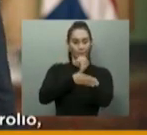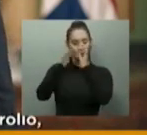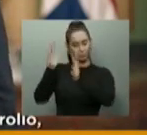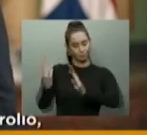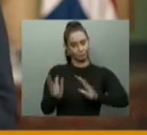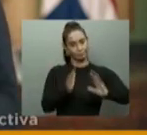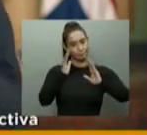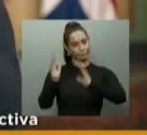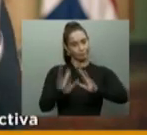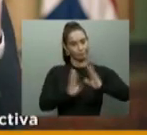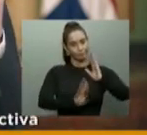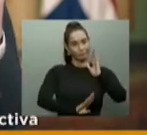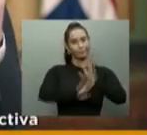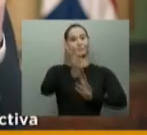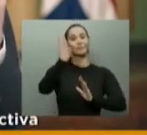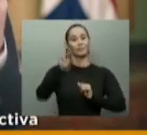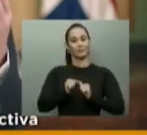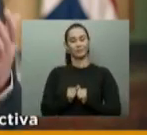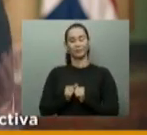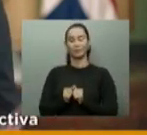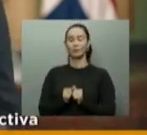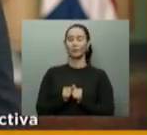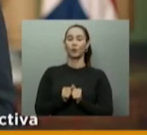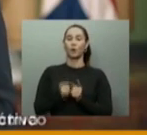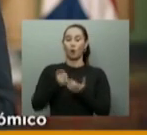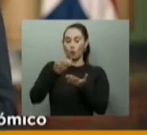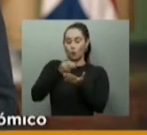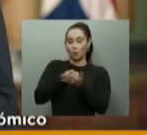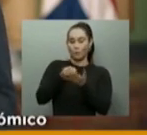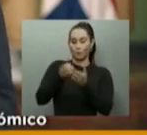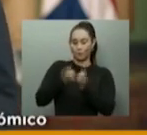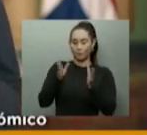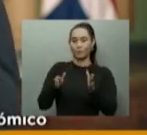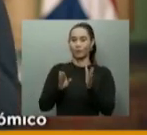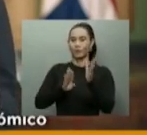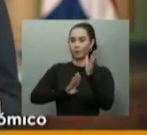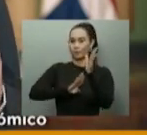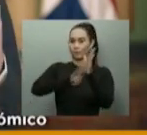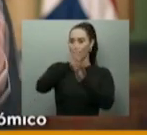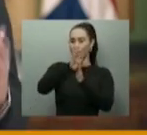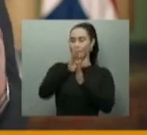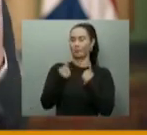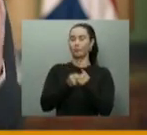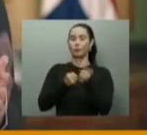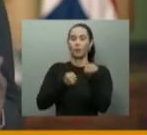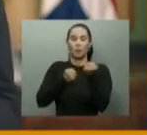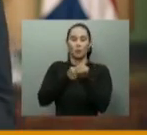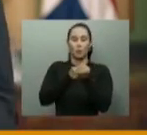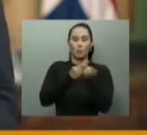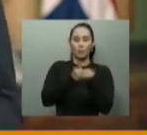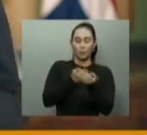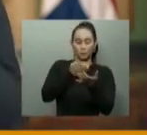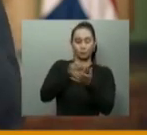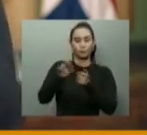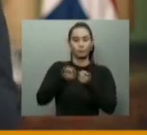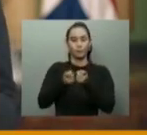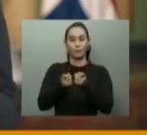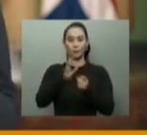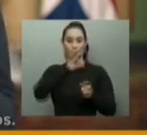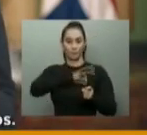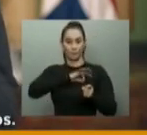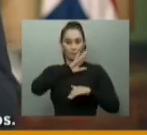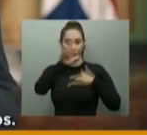apostó a la calidad del gasto él apostó la calidad del gasto a invertir donde verdaderamente hay que